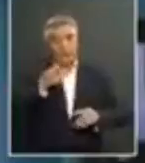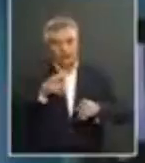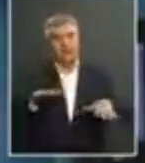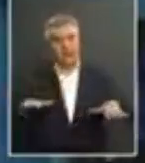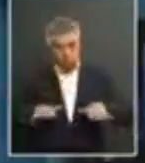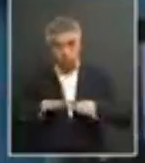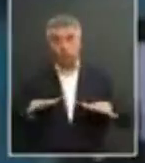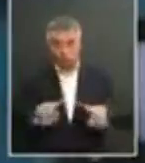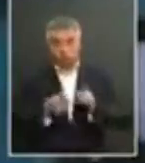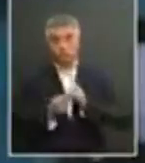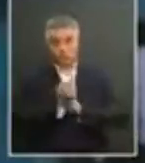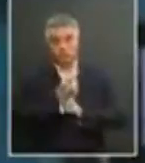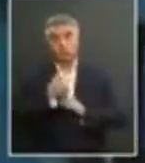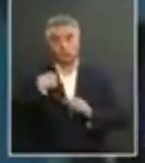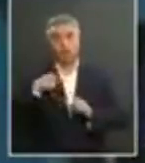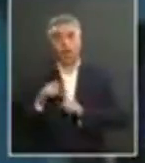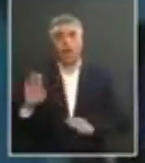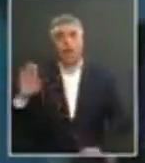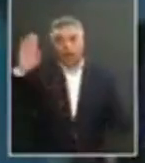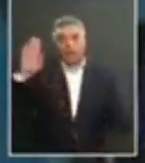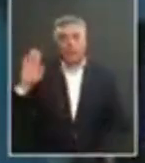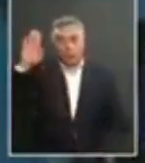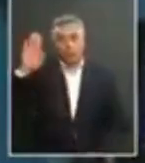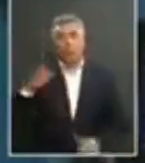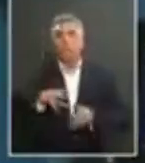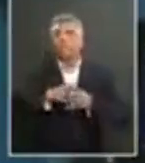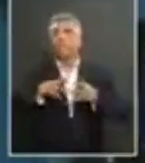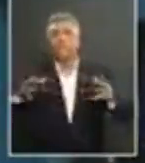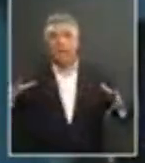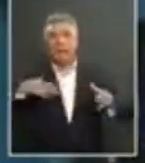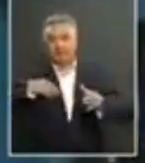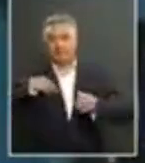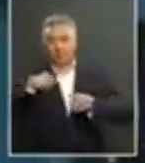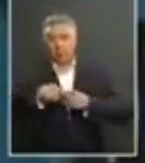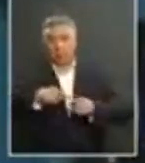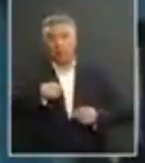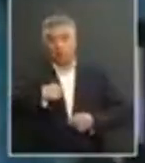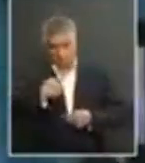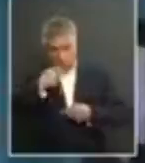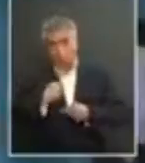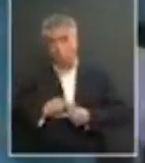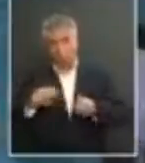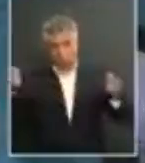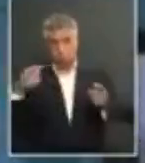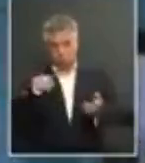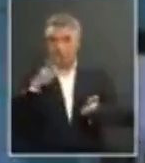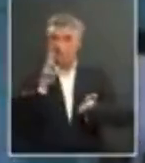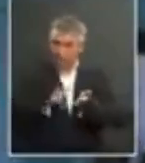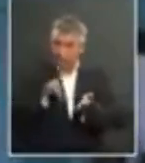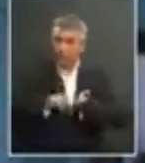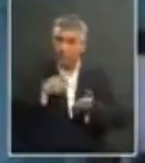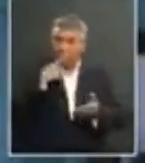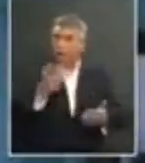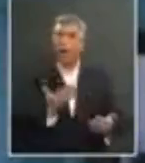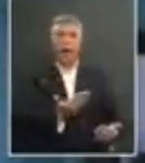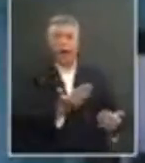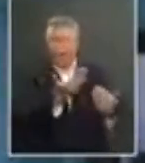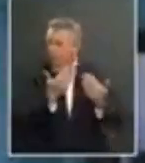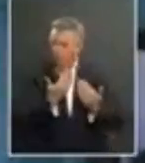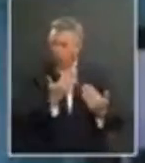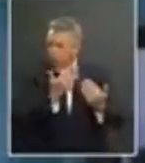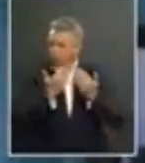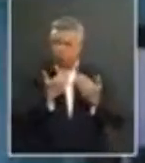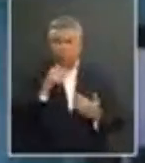tanto es una candidatura que va más allá de los límites de la Unidad Constituyente. Quiero decirlo en honor a la verdad y a ese apoyo leal que ha entregado